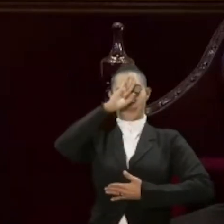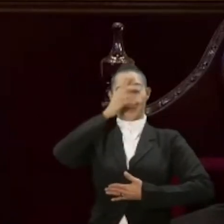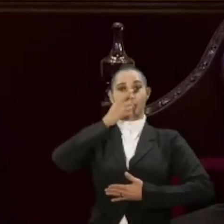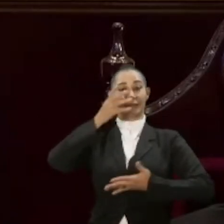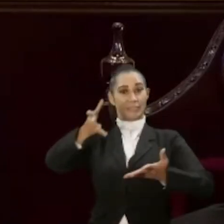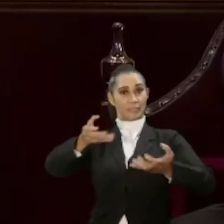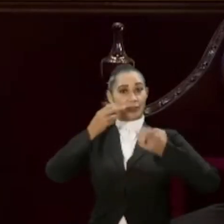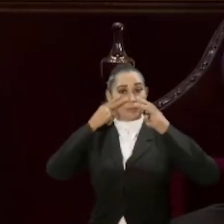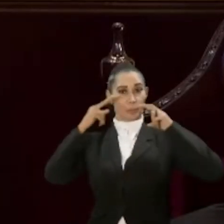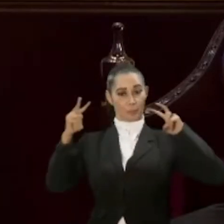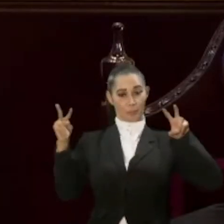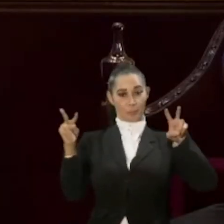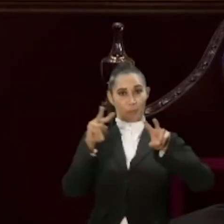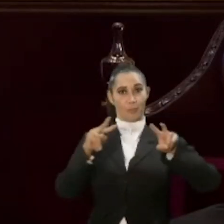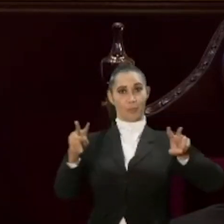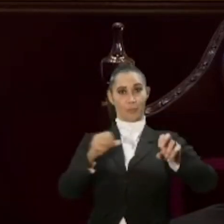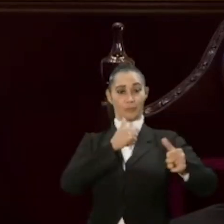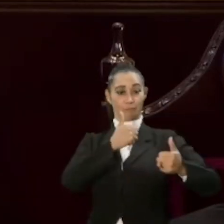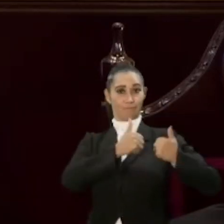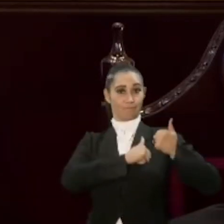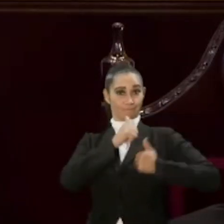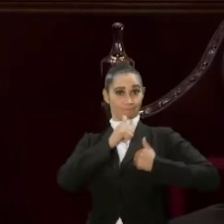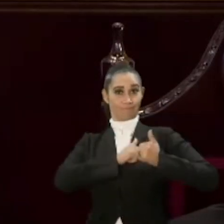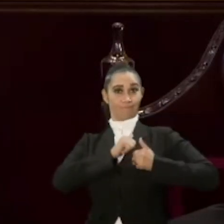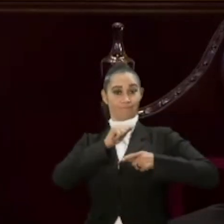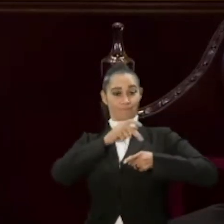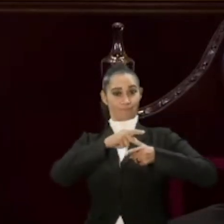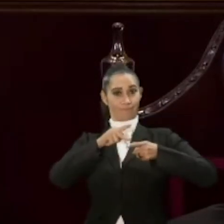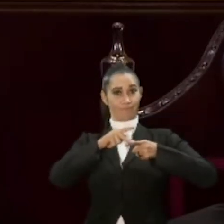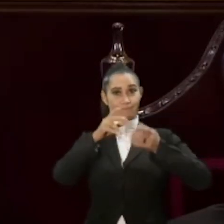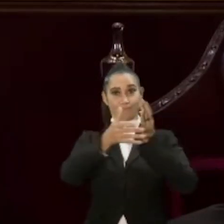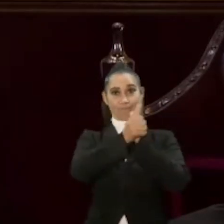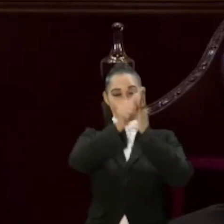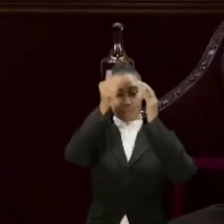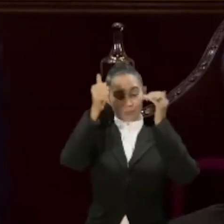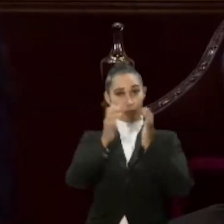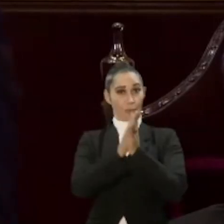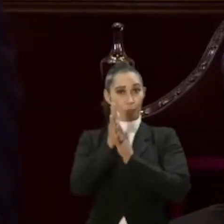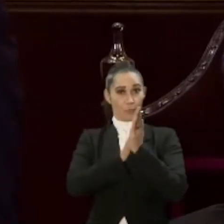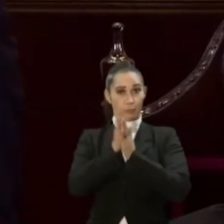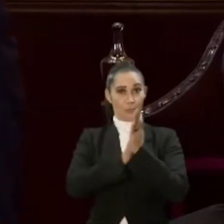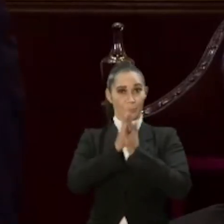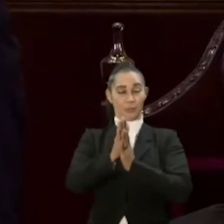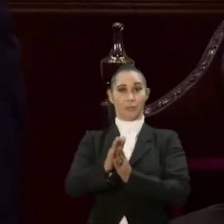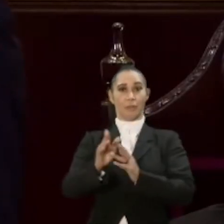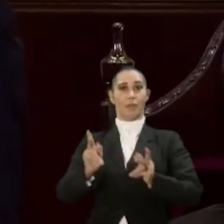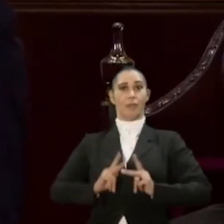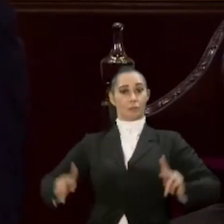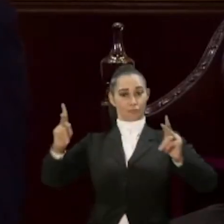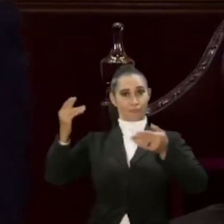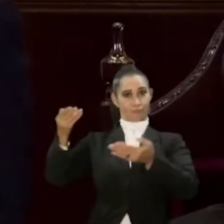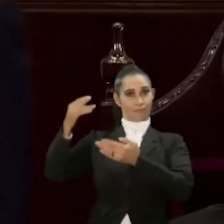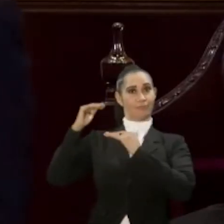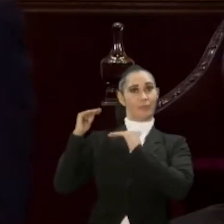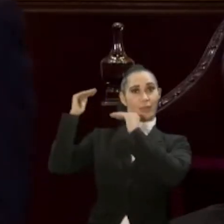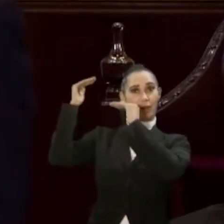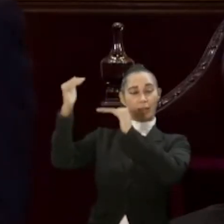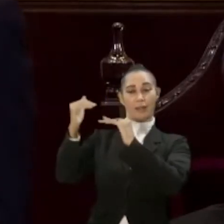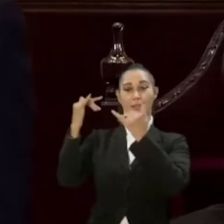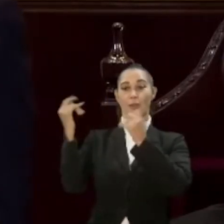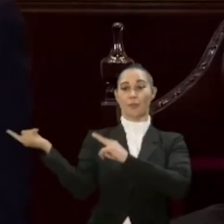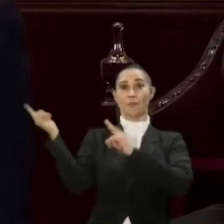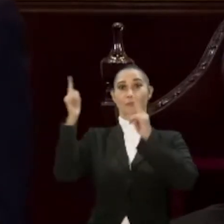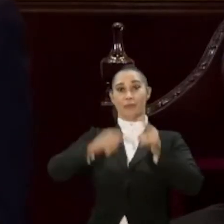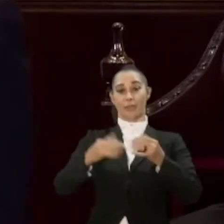si quieren observar unas Fuerzas Armadas preparadas, motivadas y con la moral alta, les invito a participar